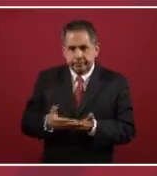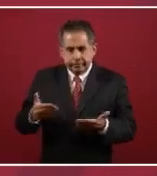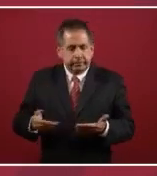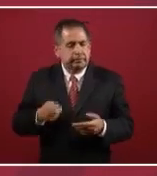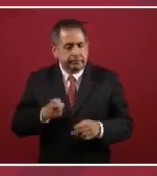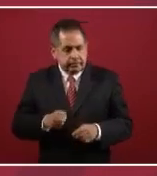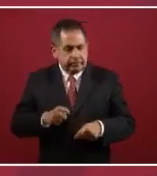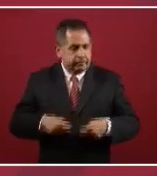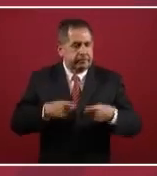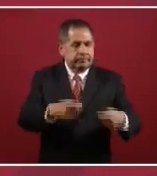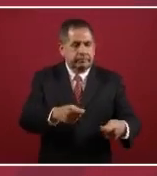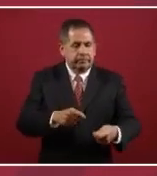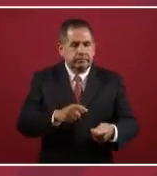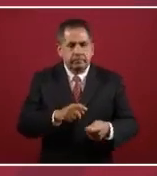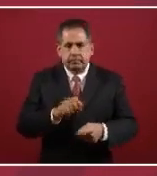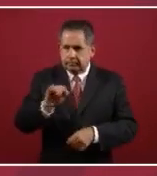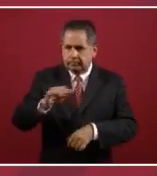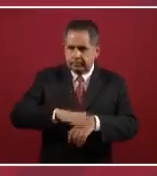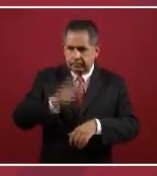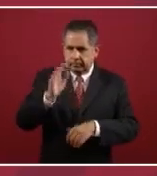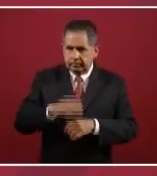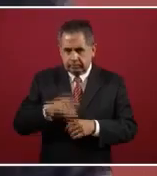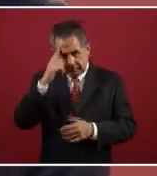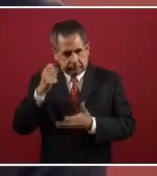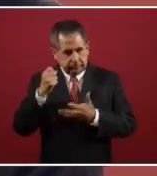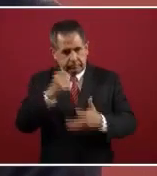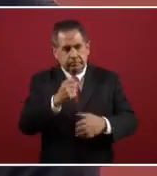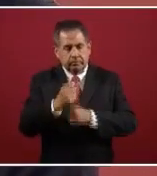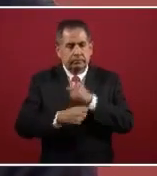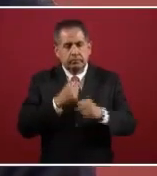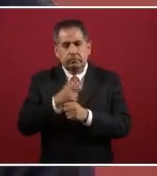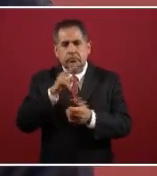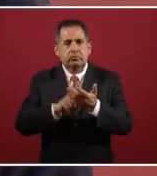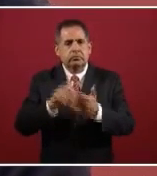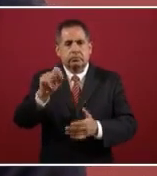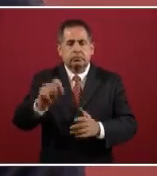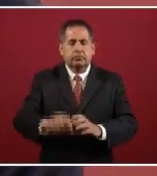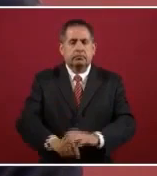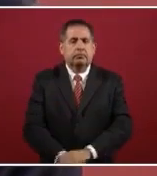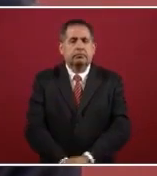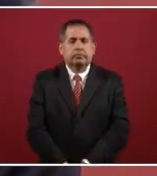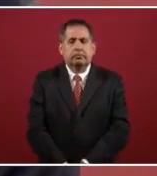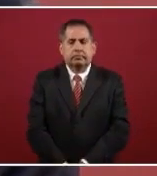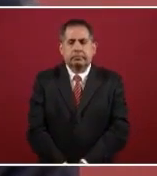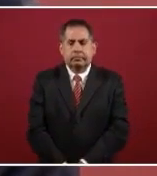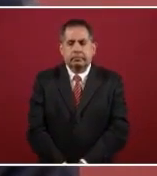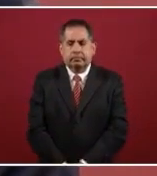en este año para el presupuesto del 20.